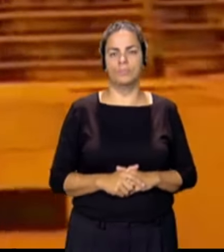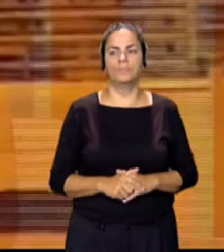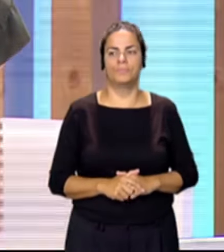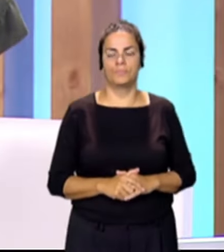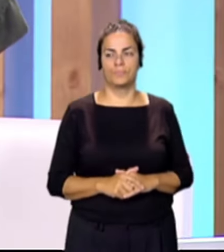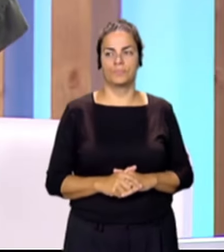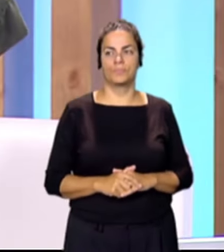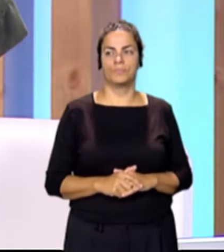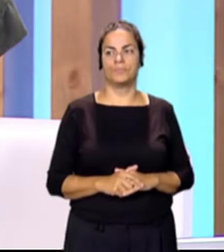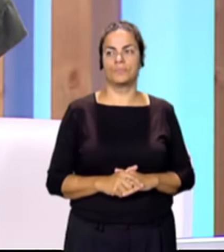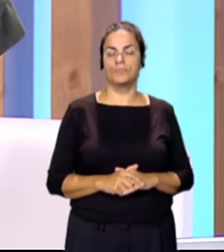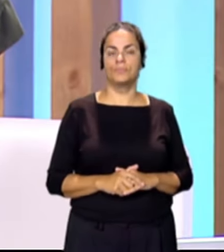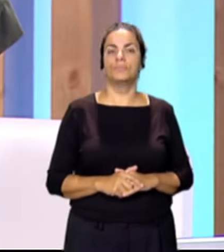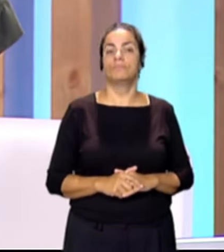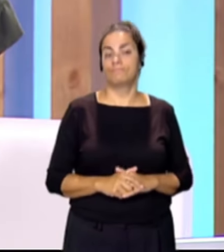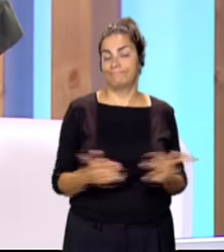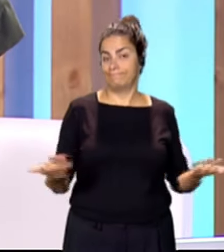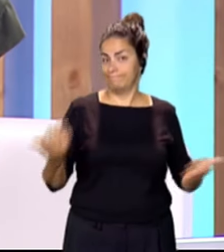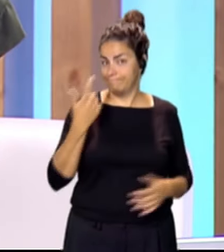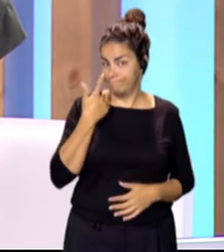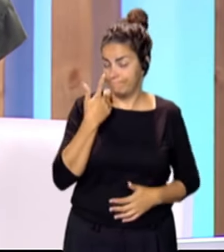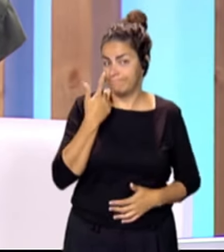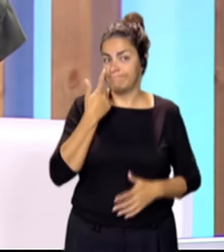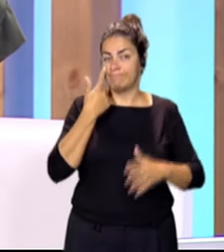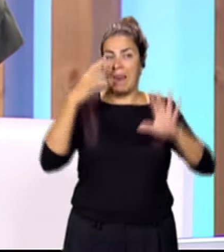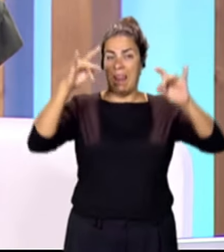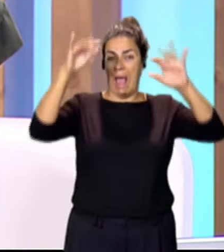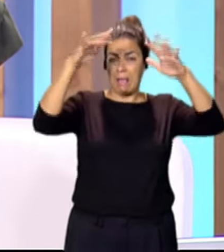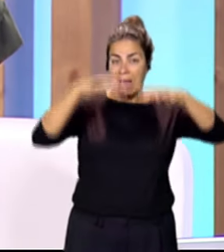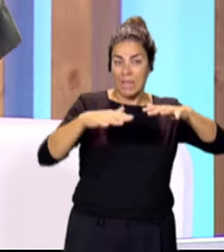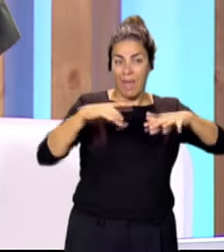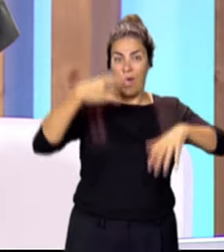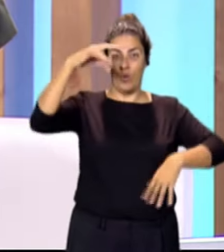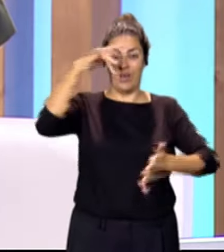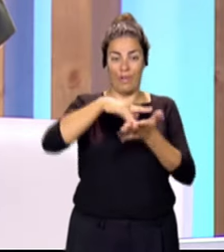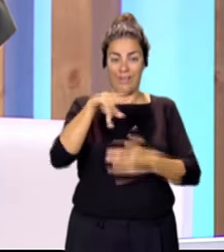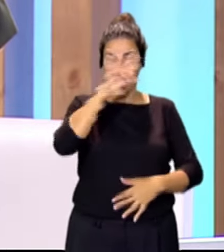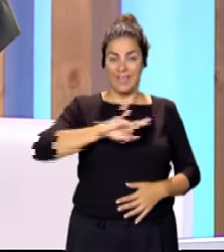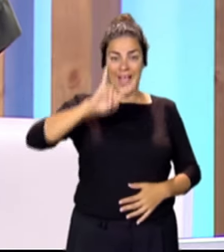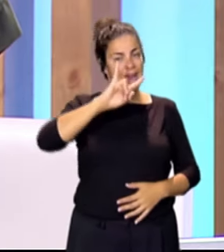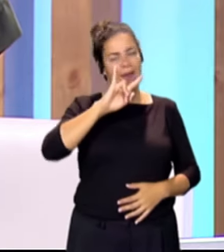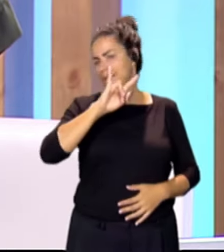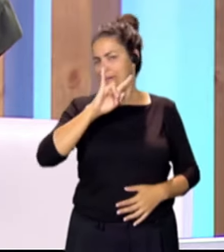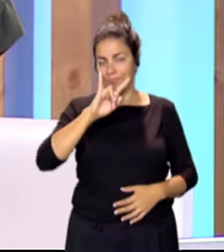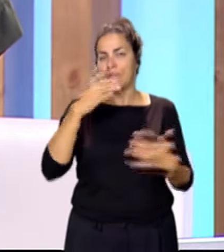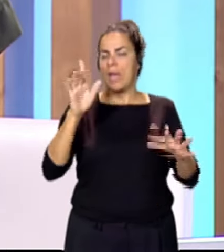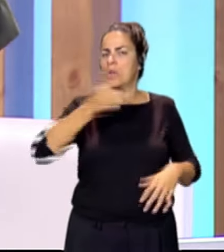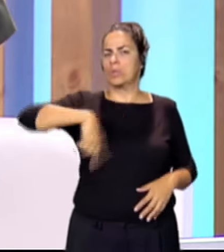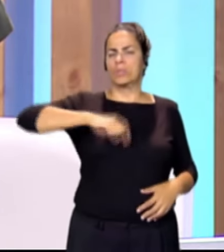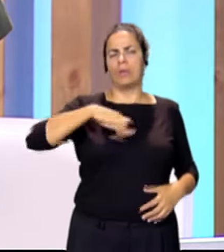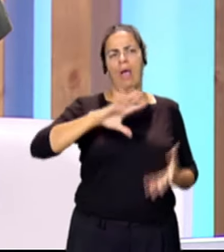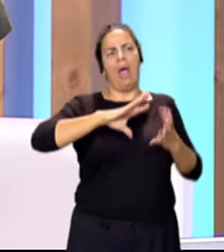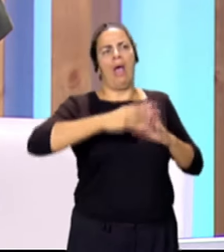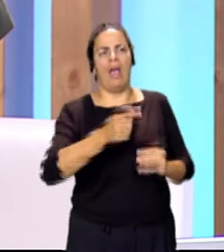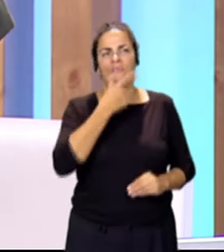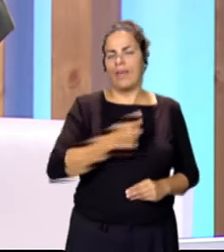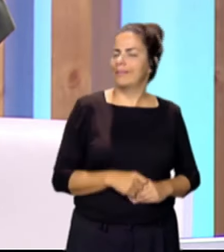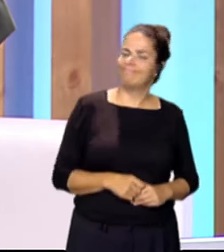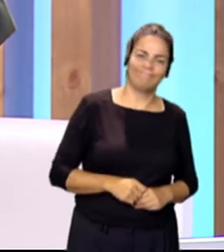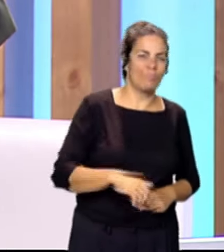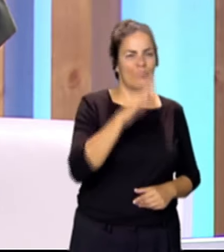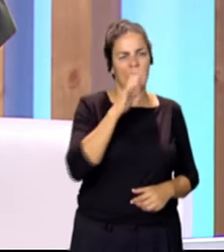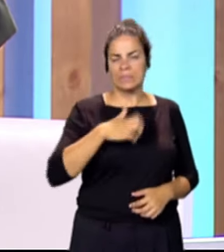África como ven La calima no es un fenómeno exclusivo de las Islas aún así no acabamos de adaptarnos a él resulta molesto y lo peor